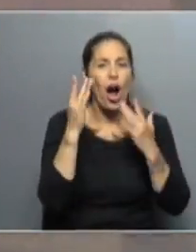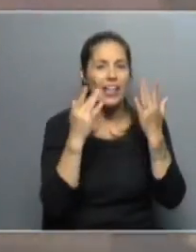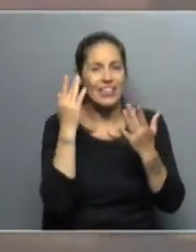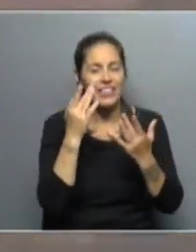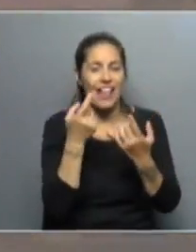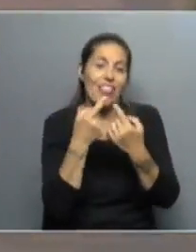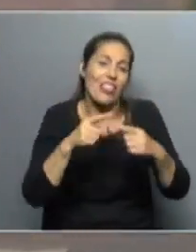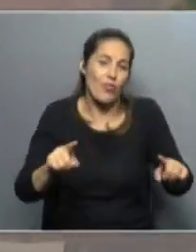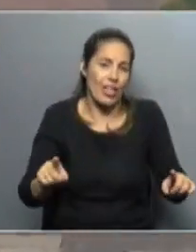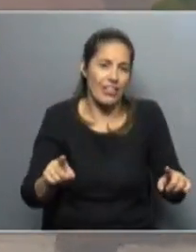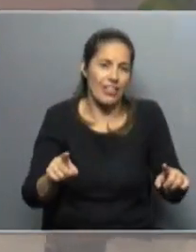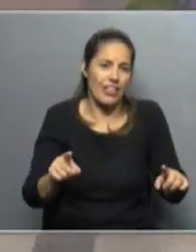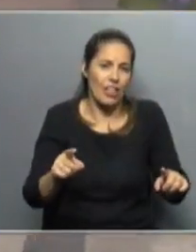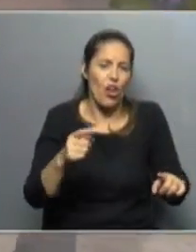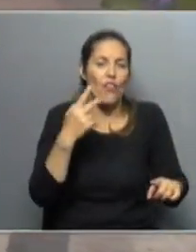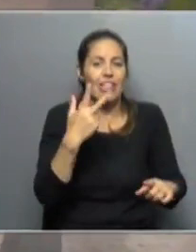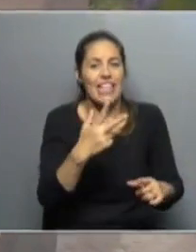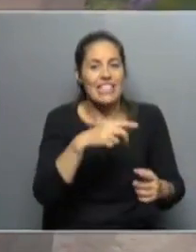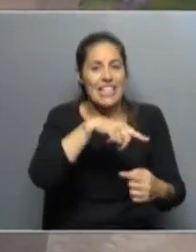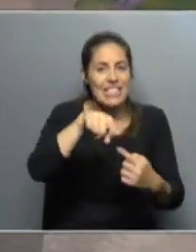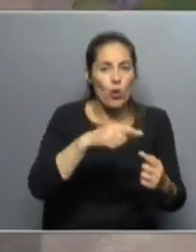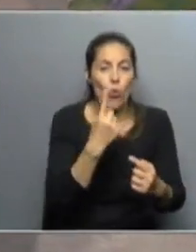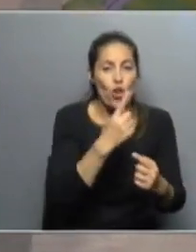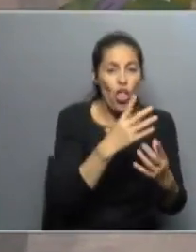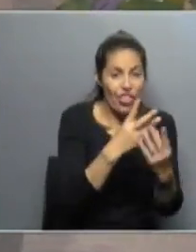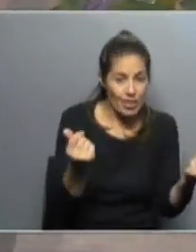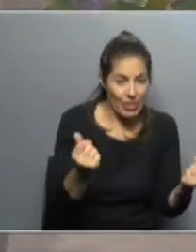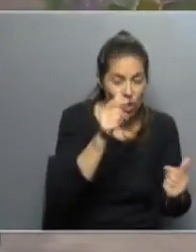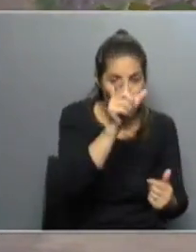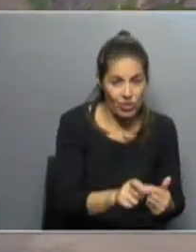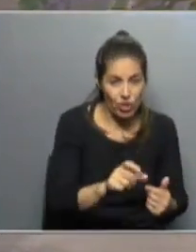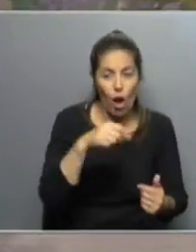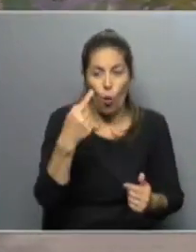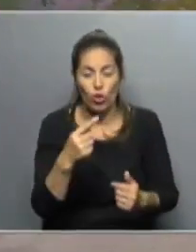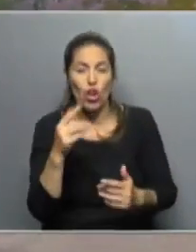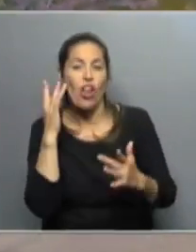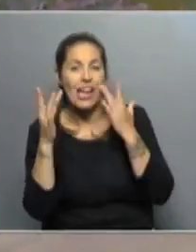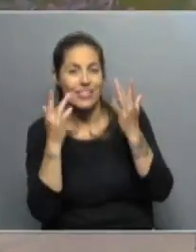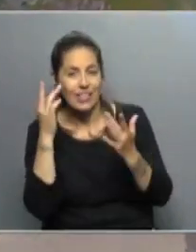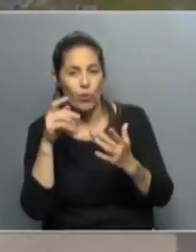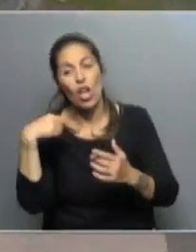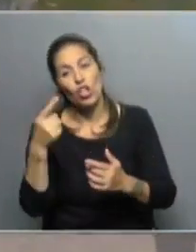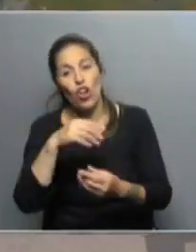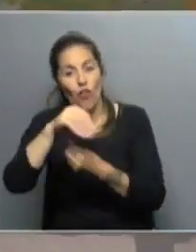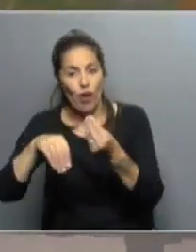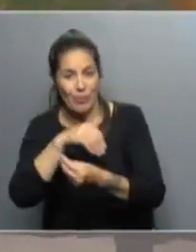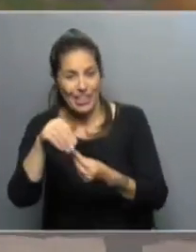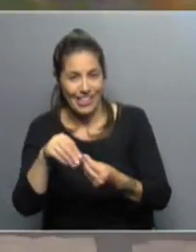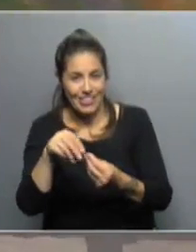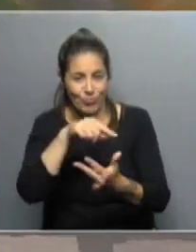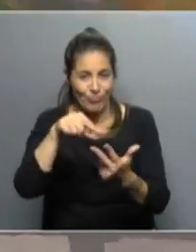Nosotros siempre decíamos que nosotros teníamos como tres círculos. Uno eran los desaparecidos en sí, otro eran los artistas en sí y otro eran los familiares. Y lo estábamos